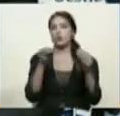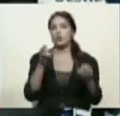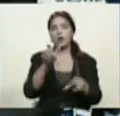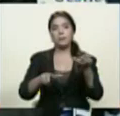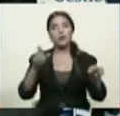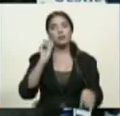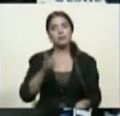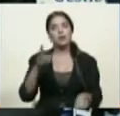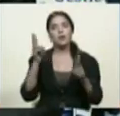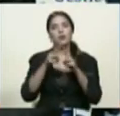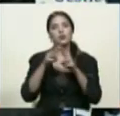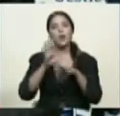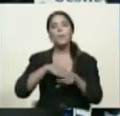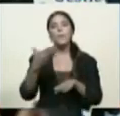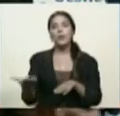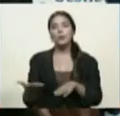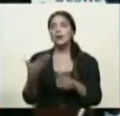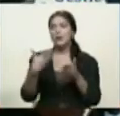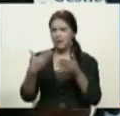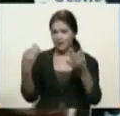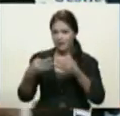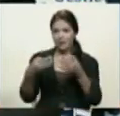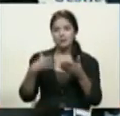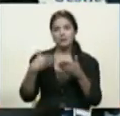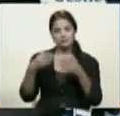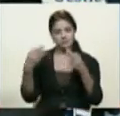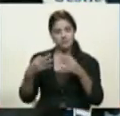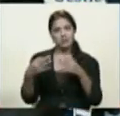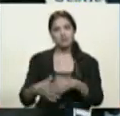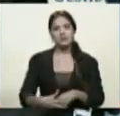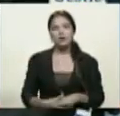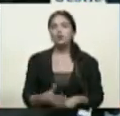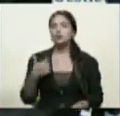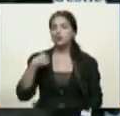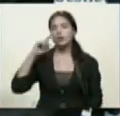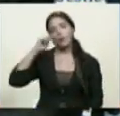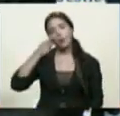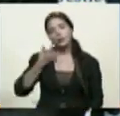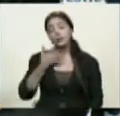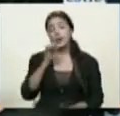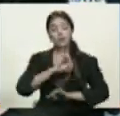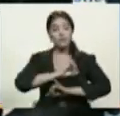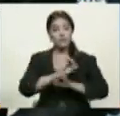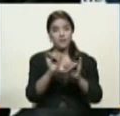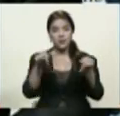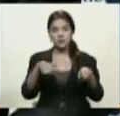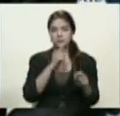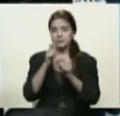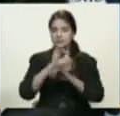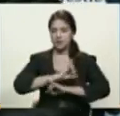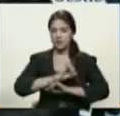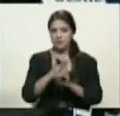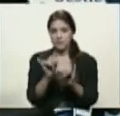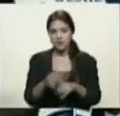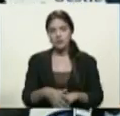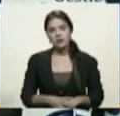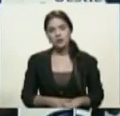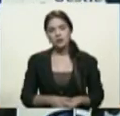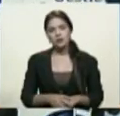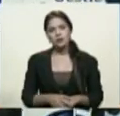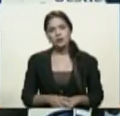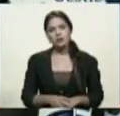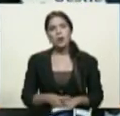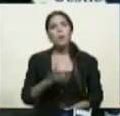porque la realidad la realidad yo recuerdo ya para terminar como la extitular